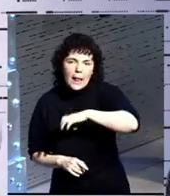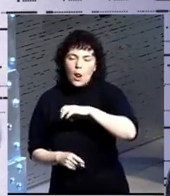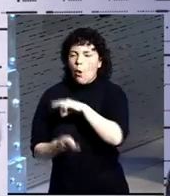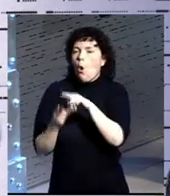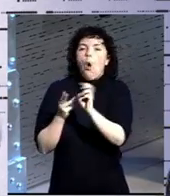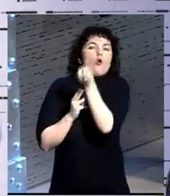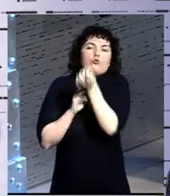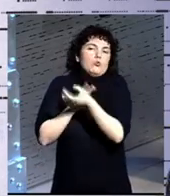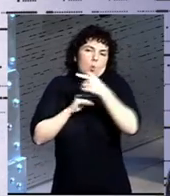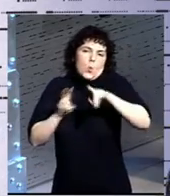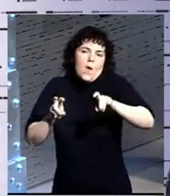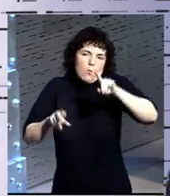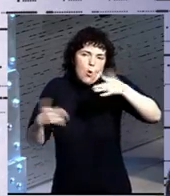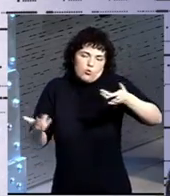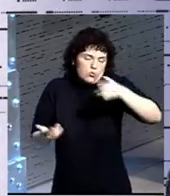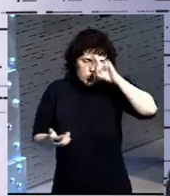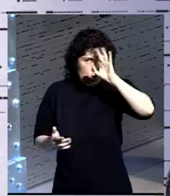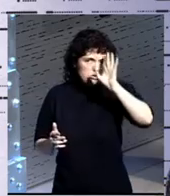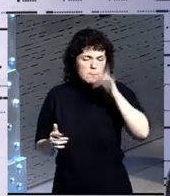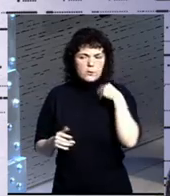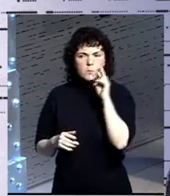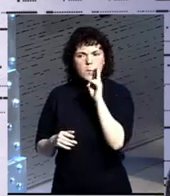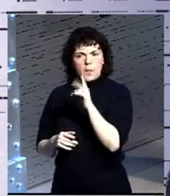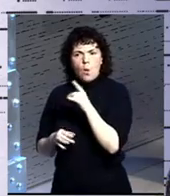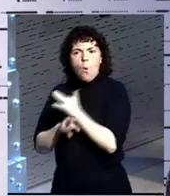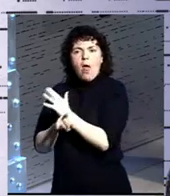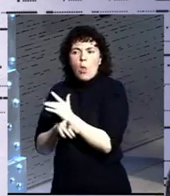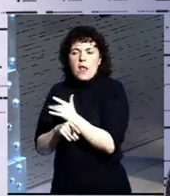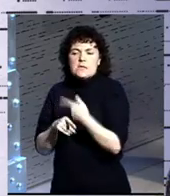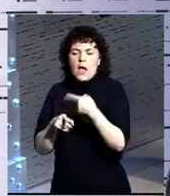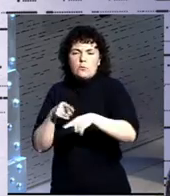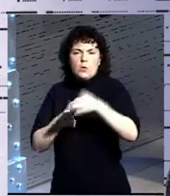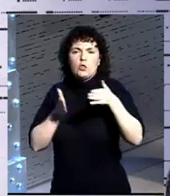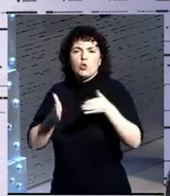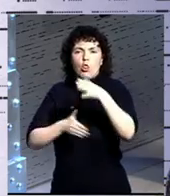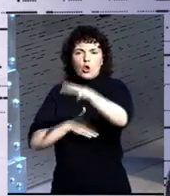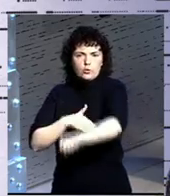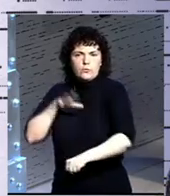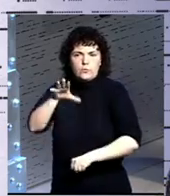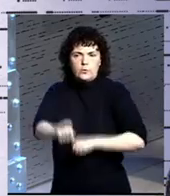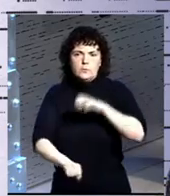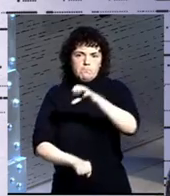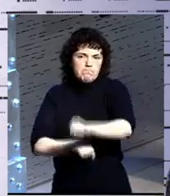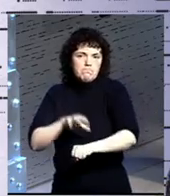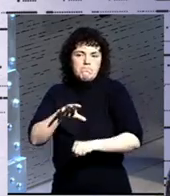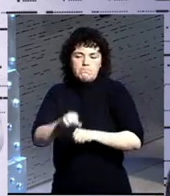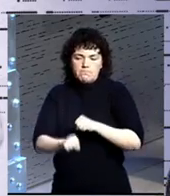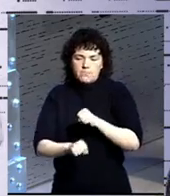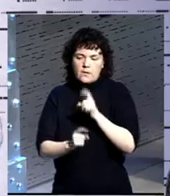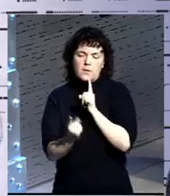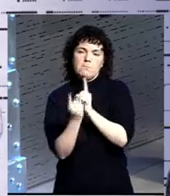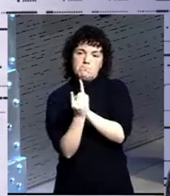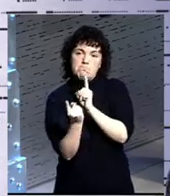que aparezca, pero ya estamos viendo jugadores que se están quedando con trozos. O sea, el peer-to-peer funding, eso ya